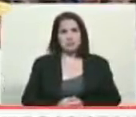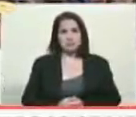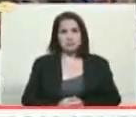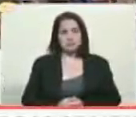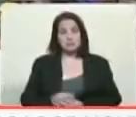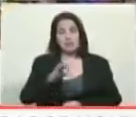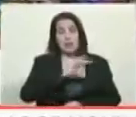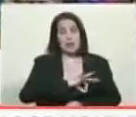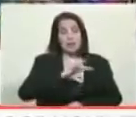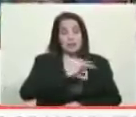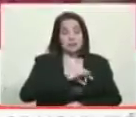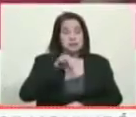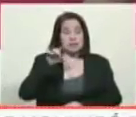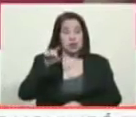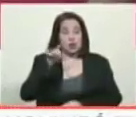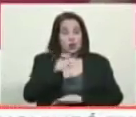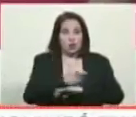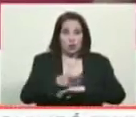Señor gobernador,